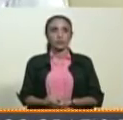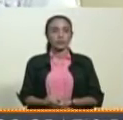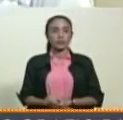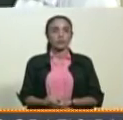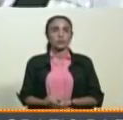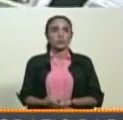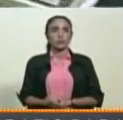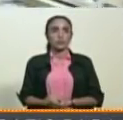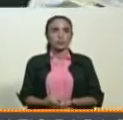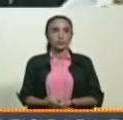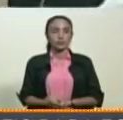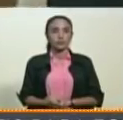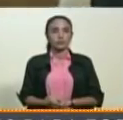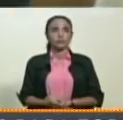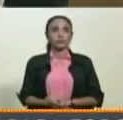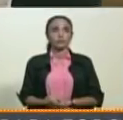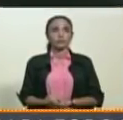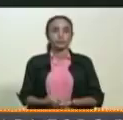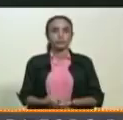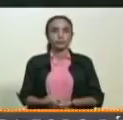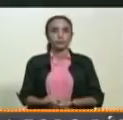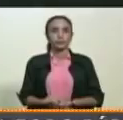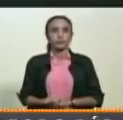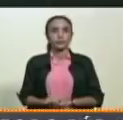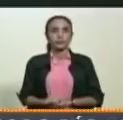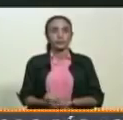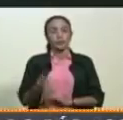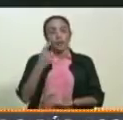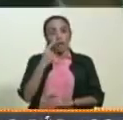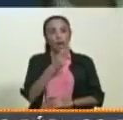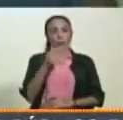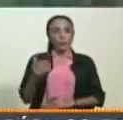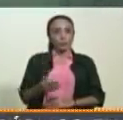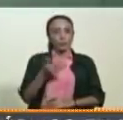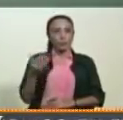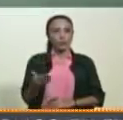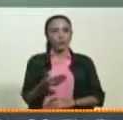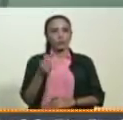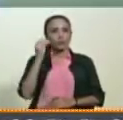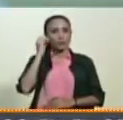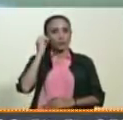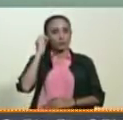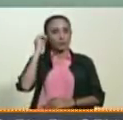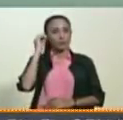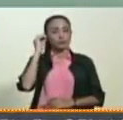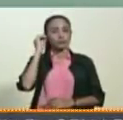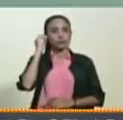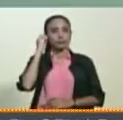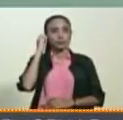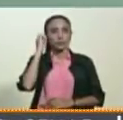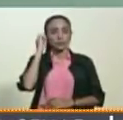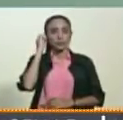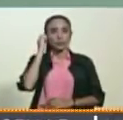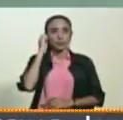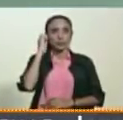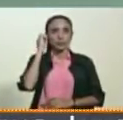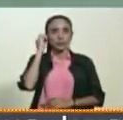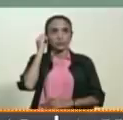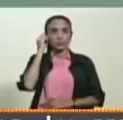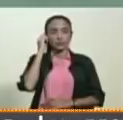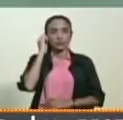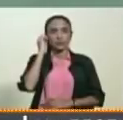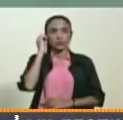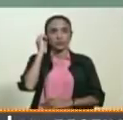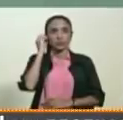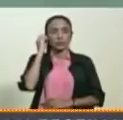gracias. Felicitaciones. Vamos. Vicepresidente, otra cosa muy importante. Seguimos. Que hay que... Saludamos. ¿Cómo están? Mencionar aquí